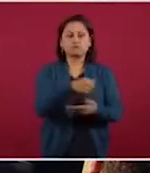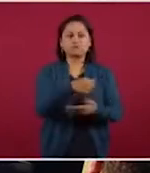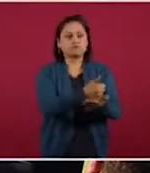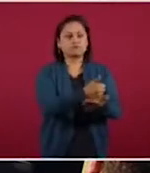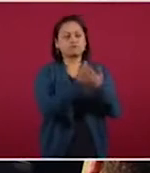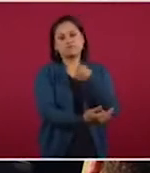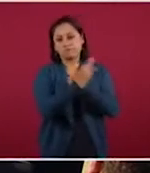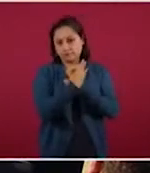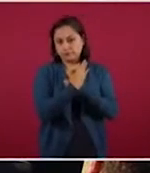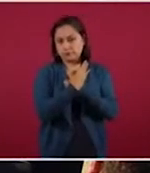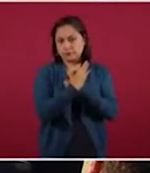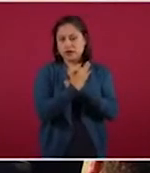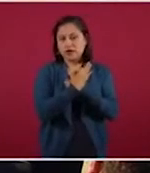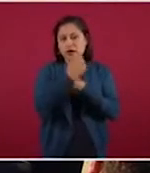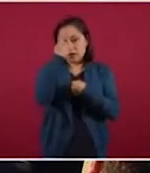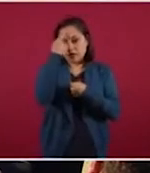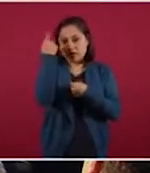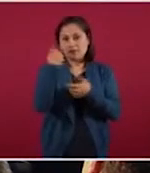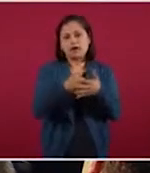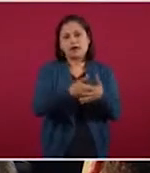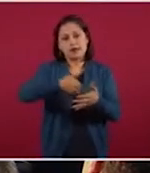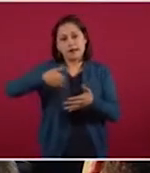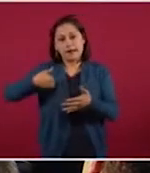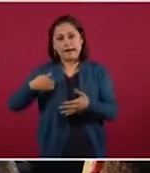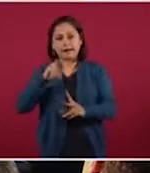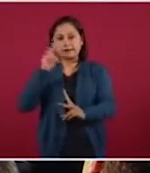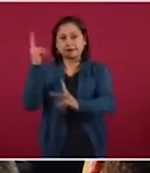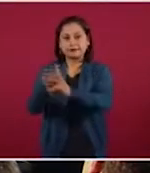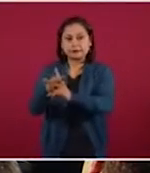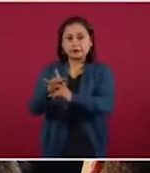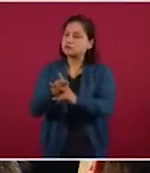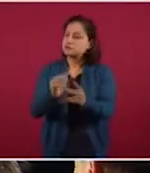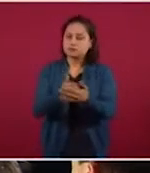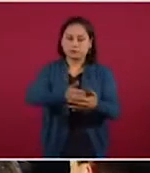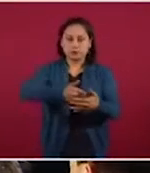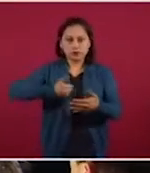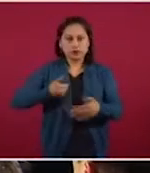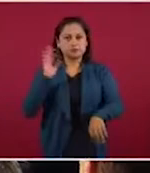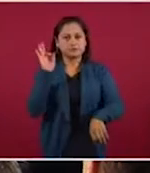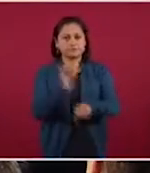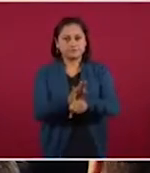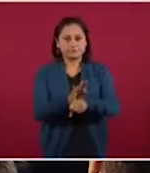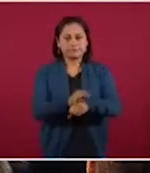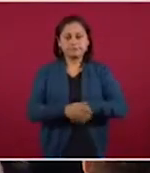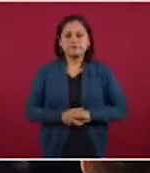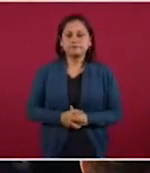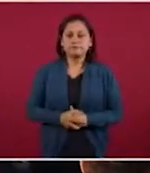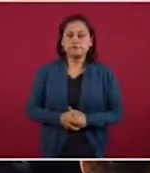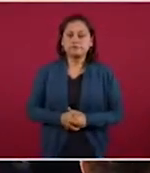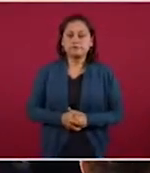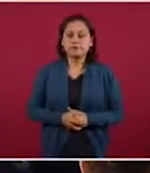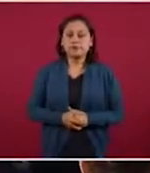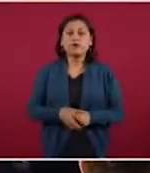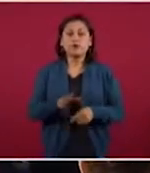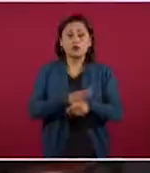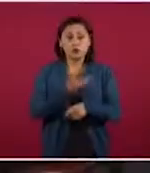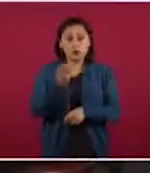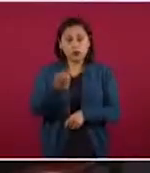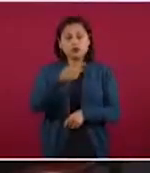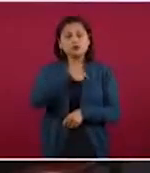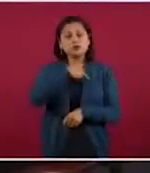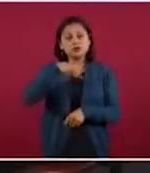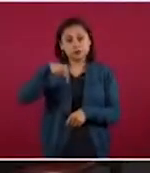que sean asesinadas o nuevamente violentadas. Por eso estamos trabajando en